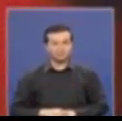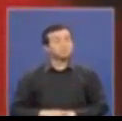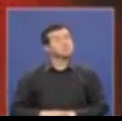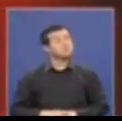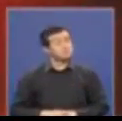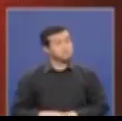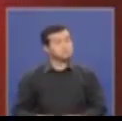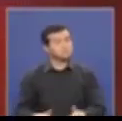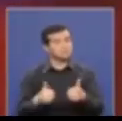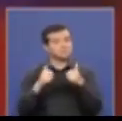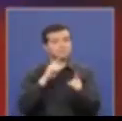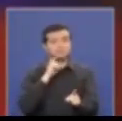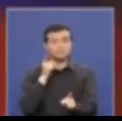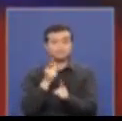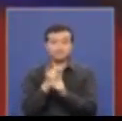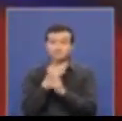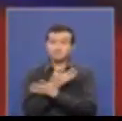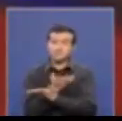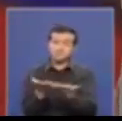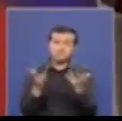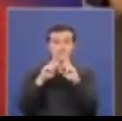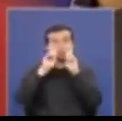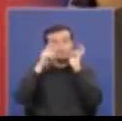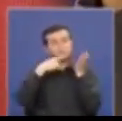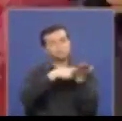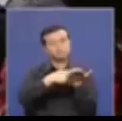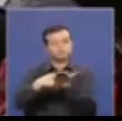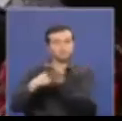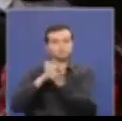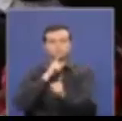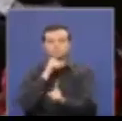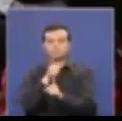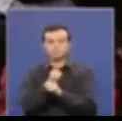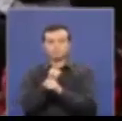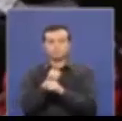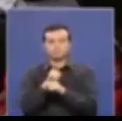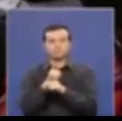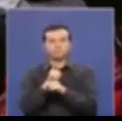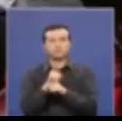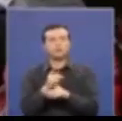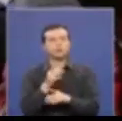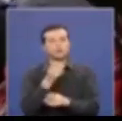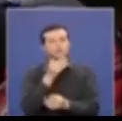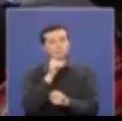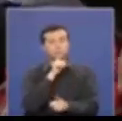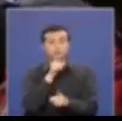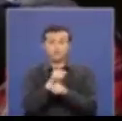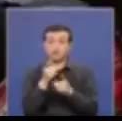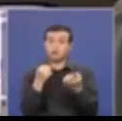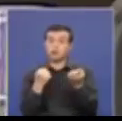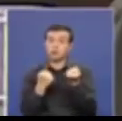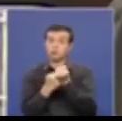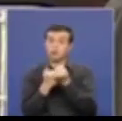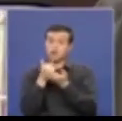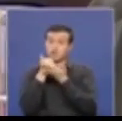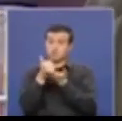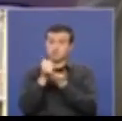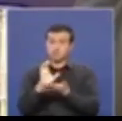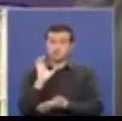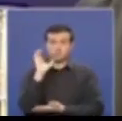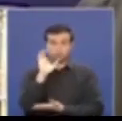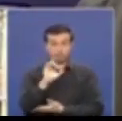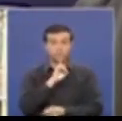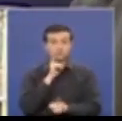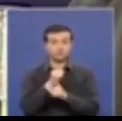Bueno, estas son las cosas que se tratan en los gabinetes. Hicimos un pequeño, y este es el paquete de ayuda para el Carchi, y